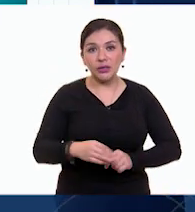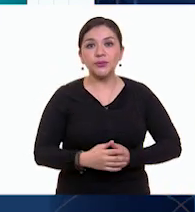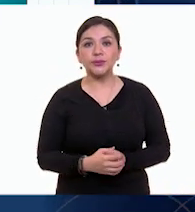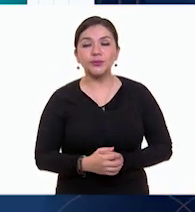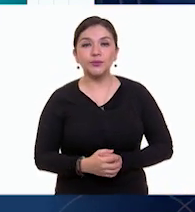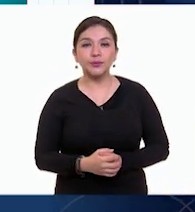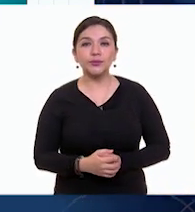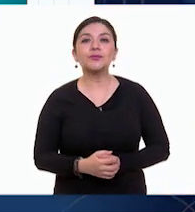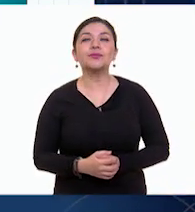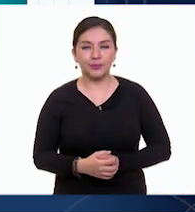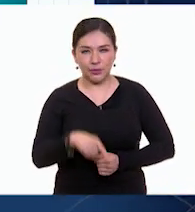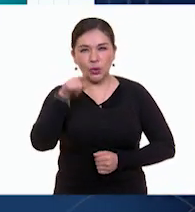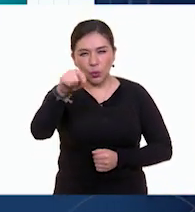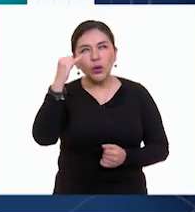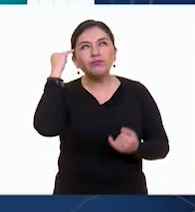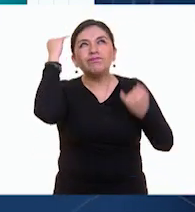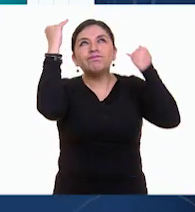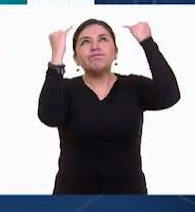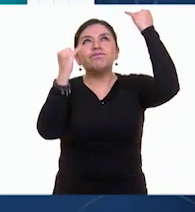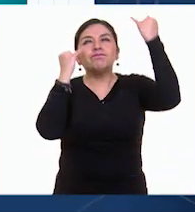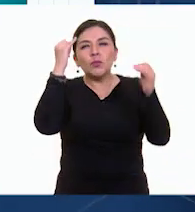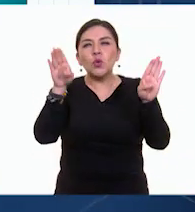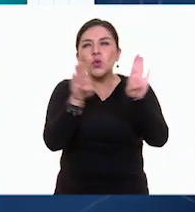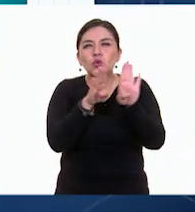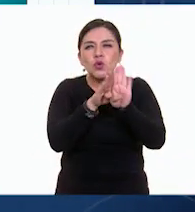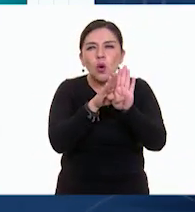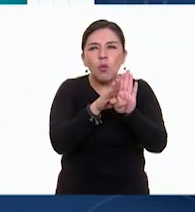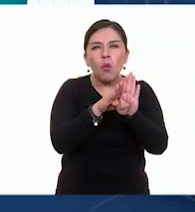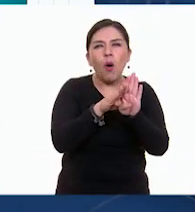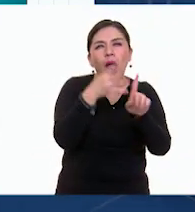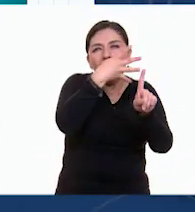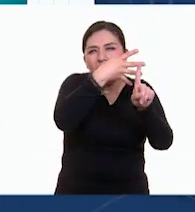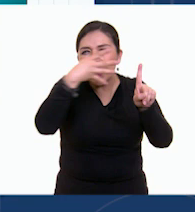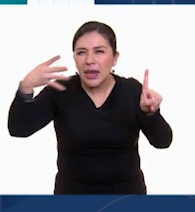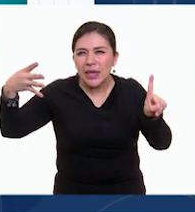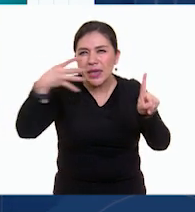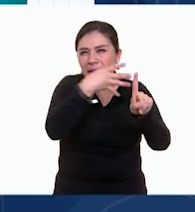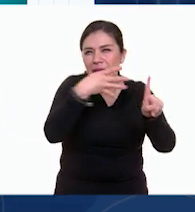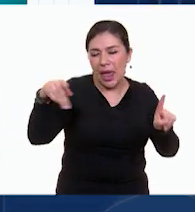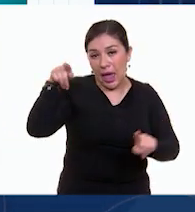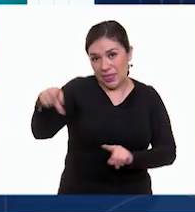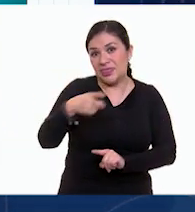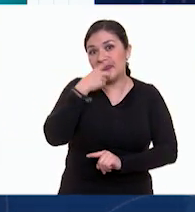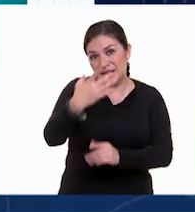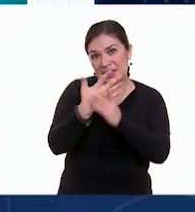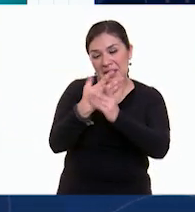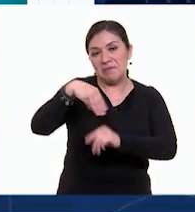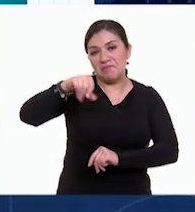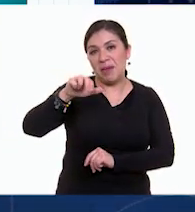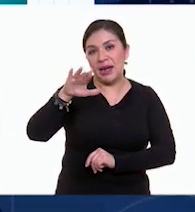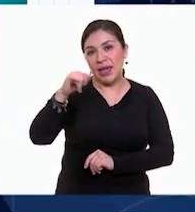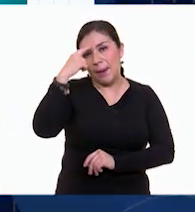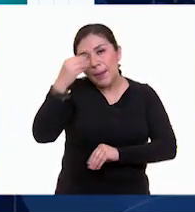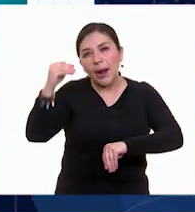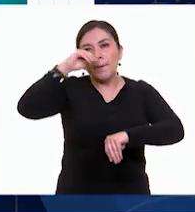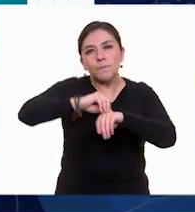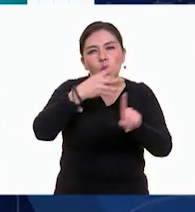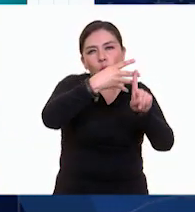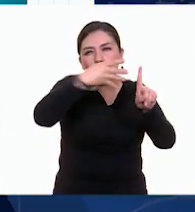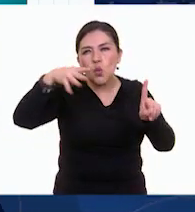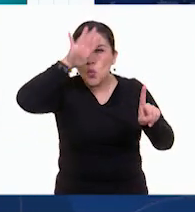centímetros. Imaginemos las líneas que María nos propone para trazar cuadros en ese